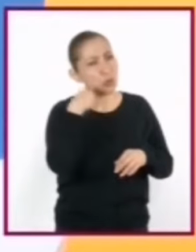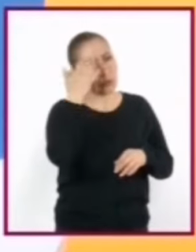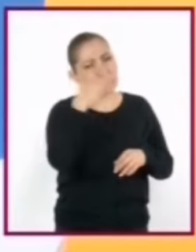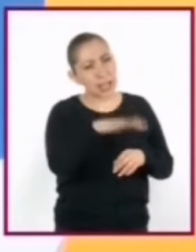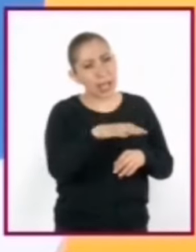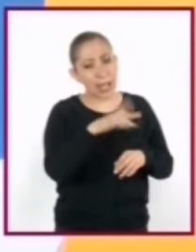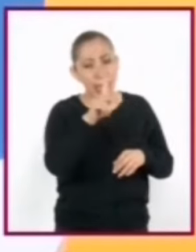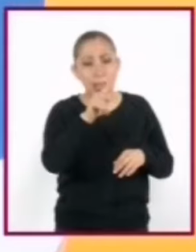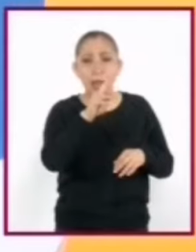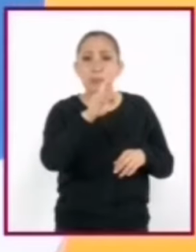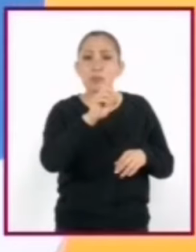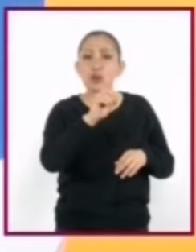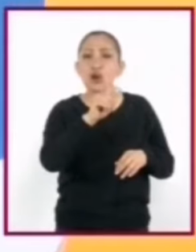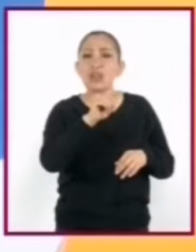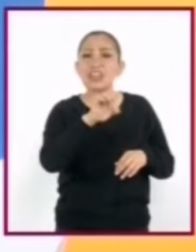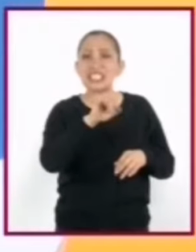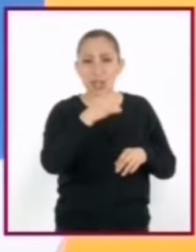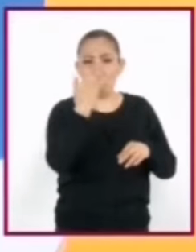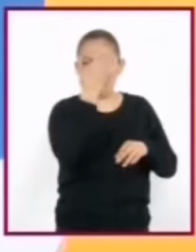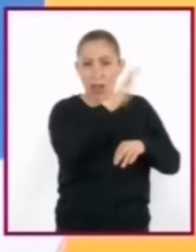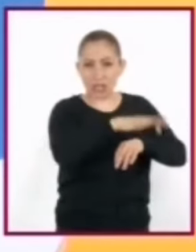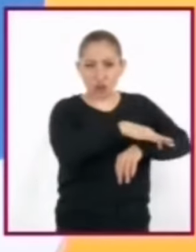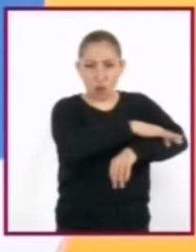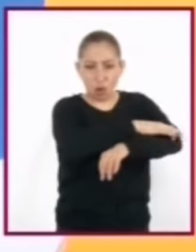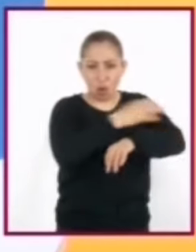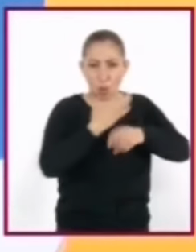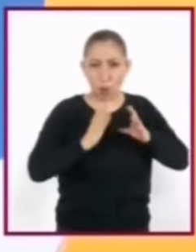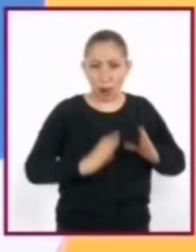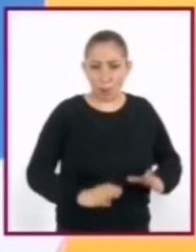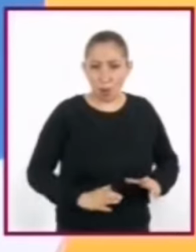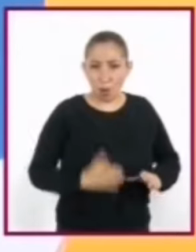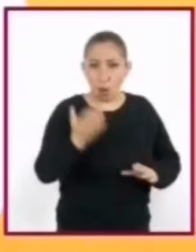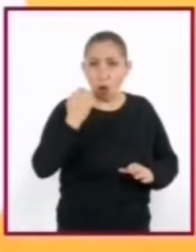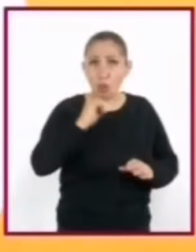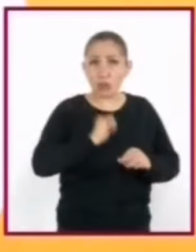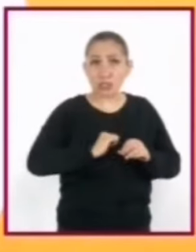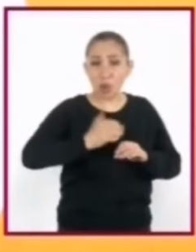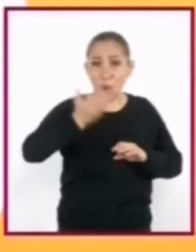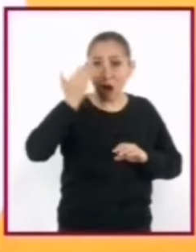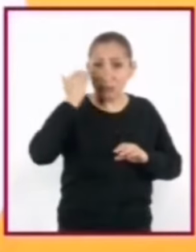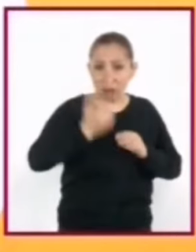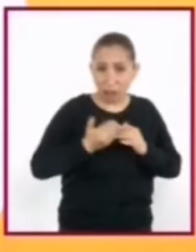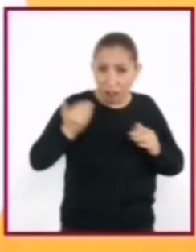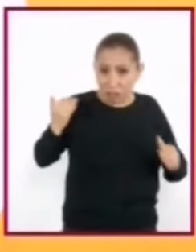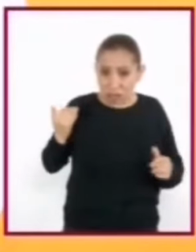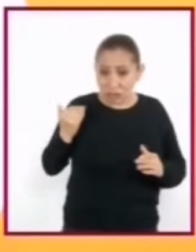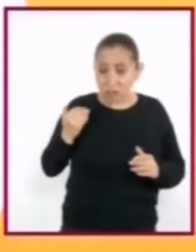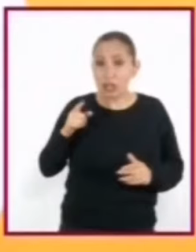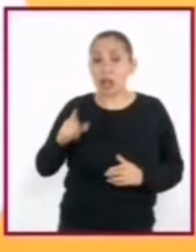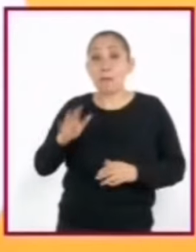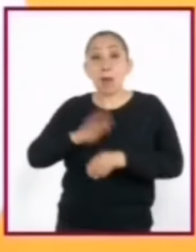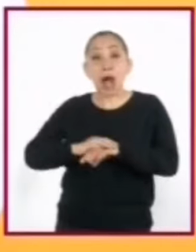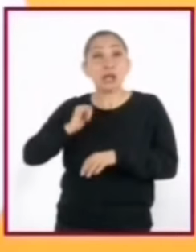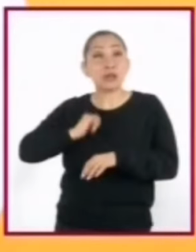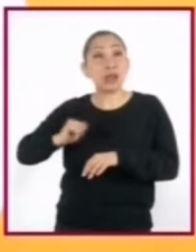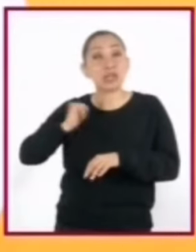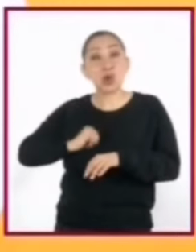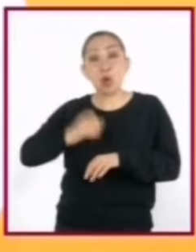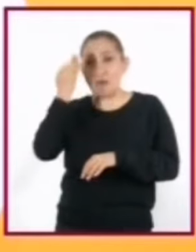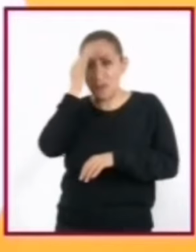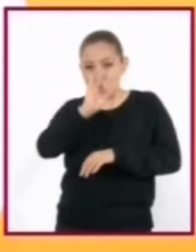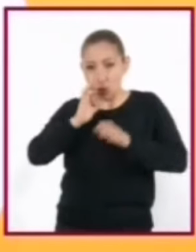que las prótesis se desarrollaron el siglo pasado, no antes. La prótesis más antigua de la